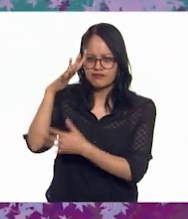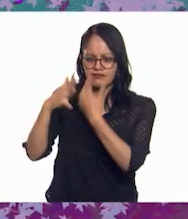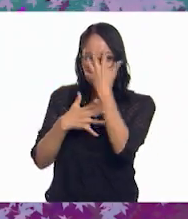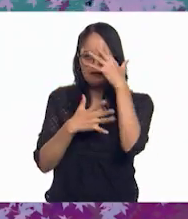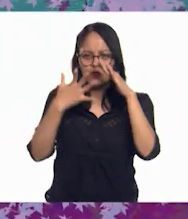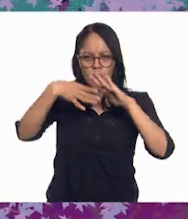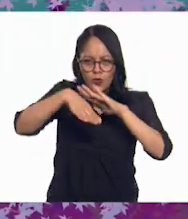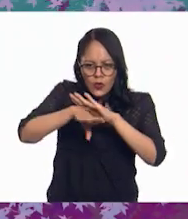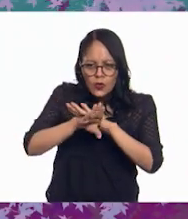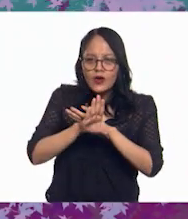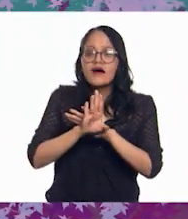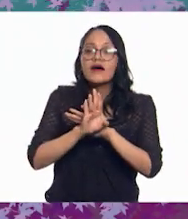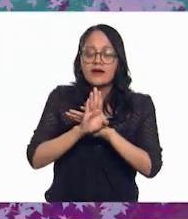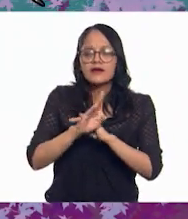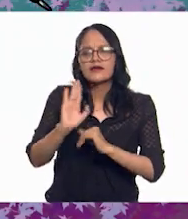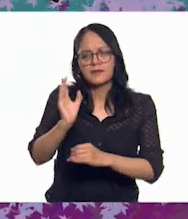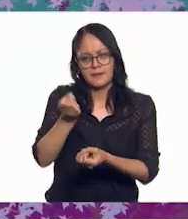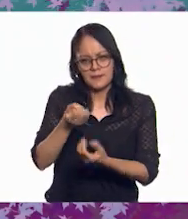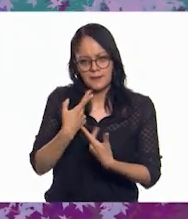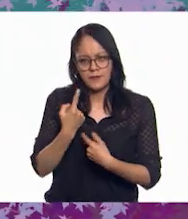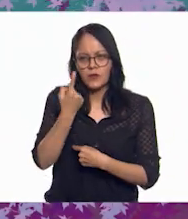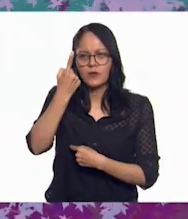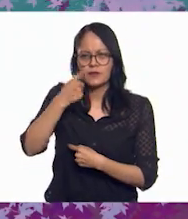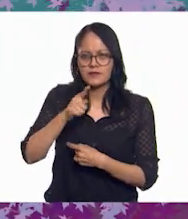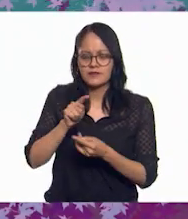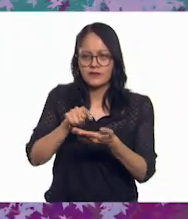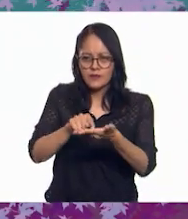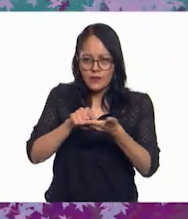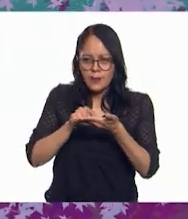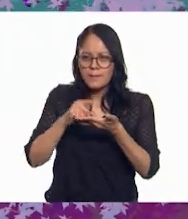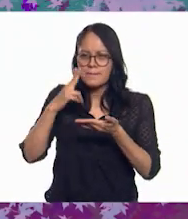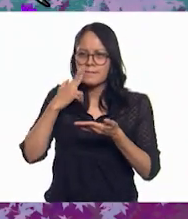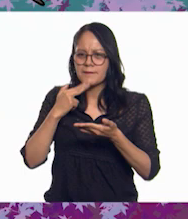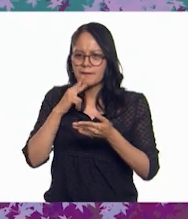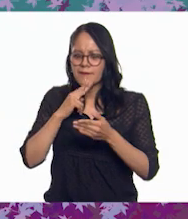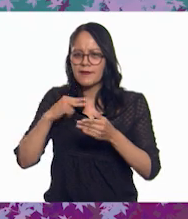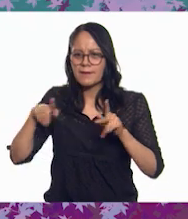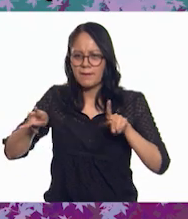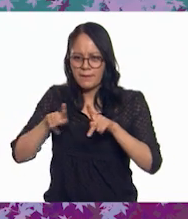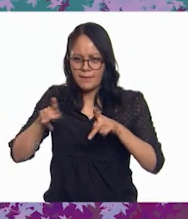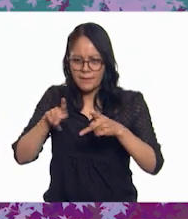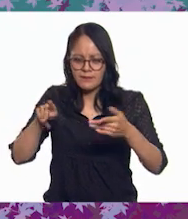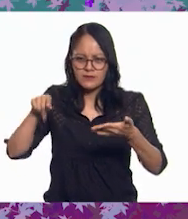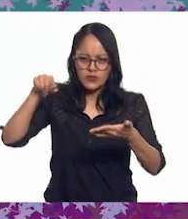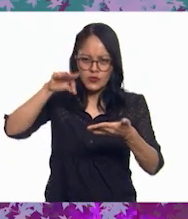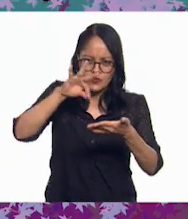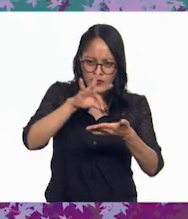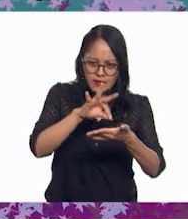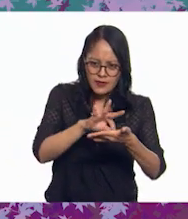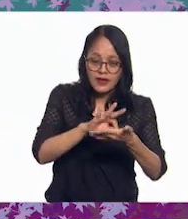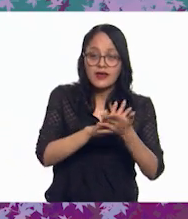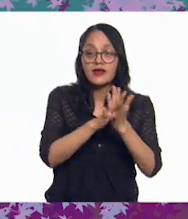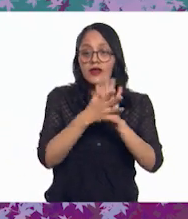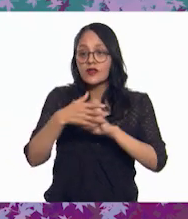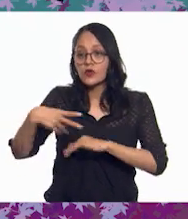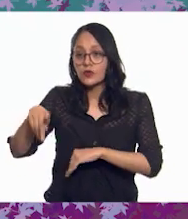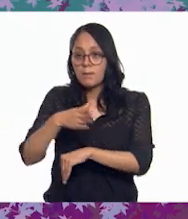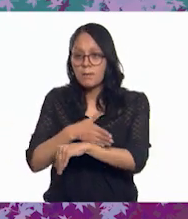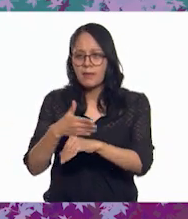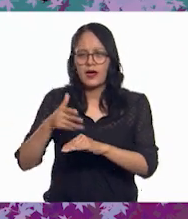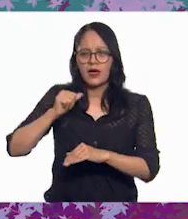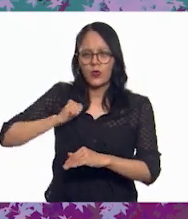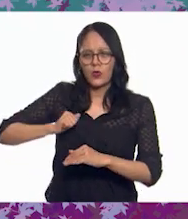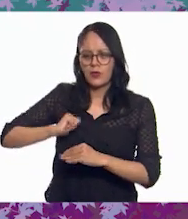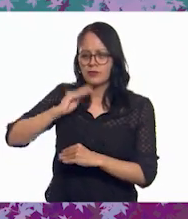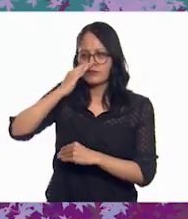lo necesite un solo trino, el lujo de una abeja, un fragmento caído de tu antigua madera perfumada